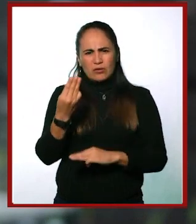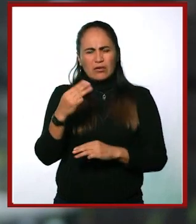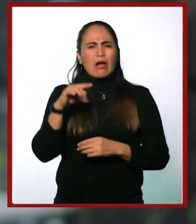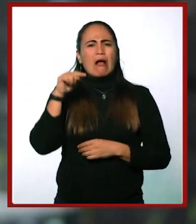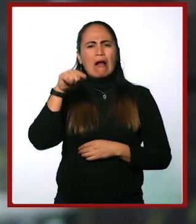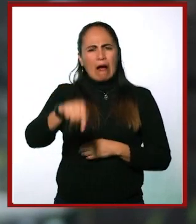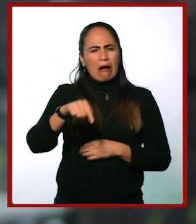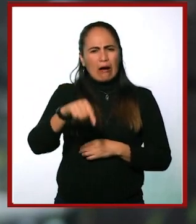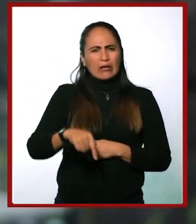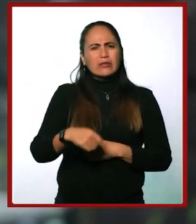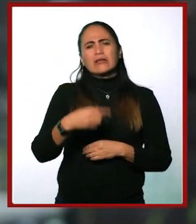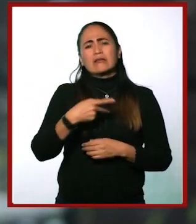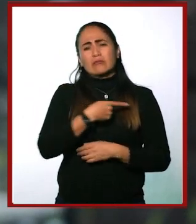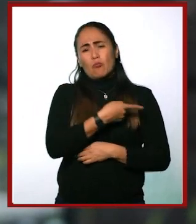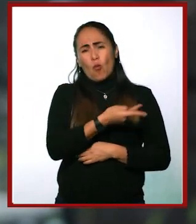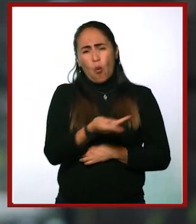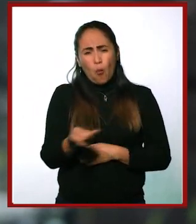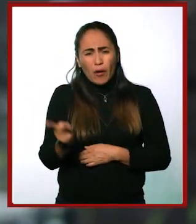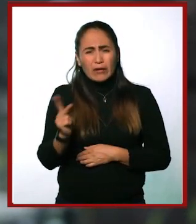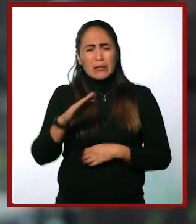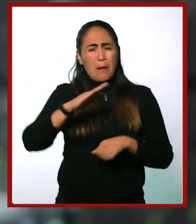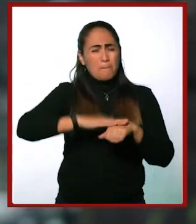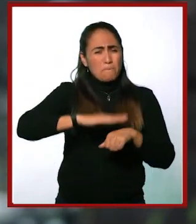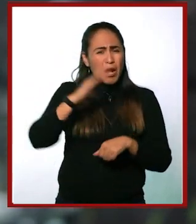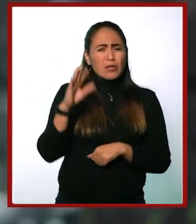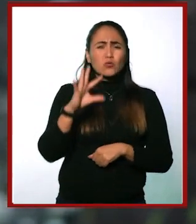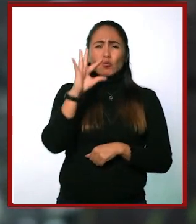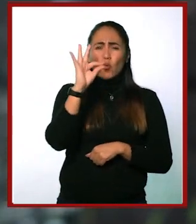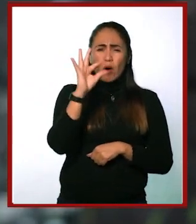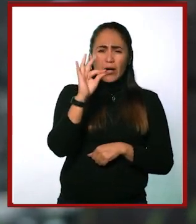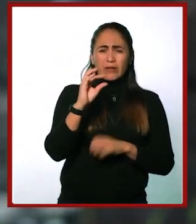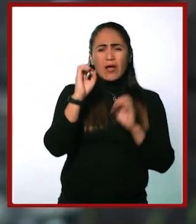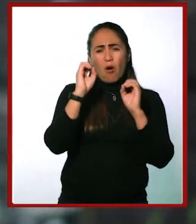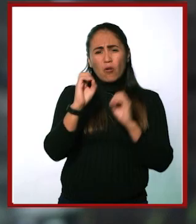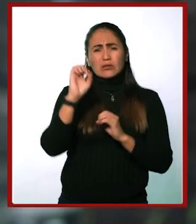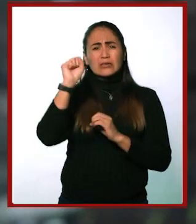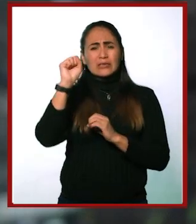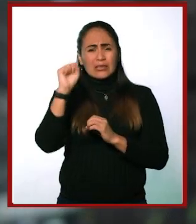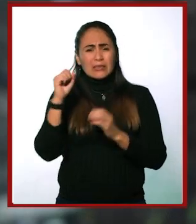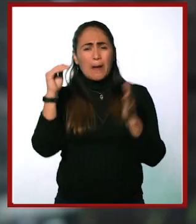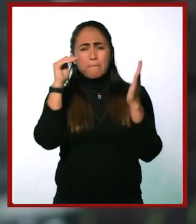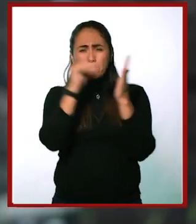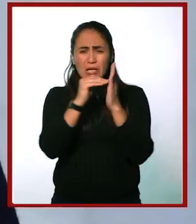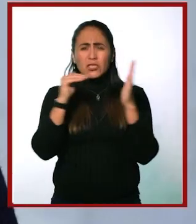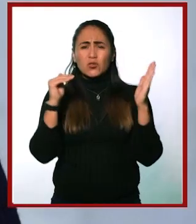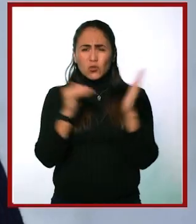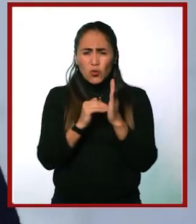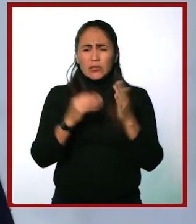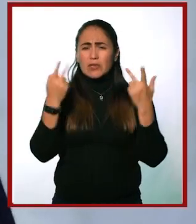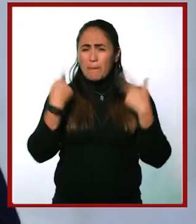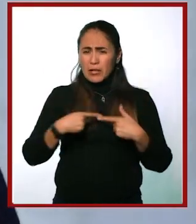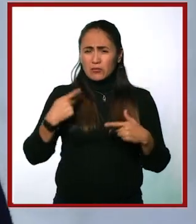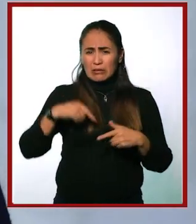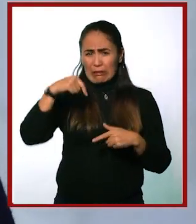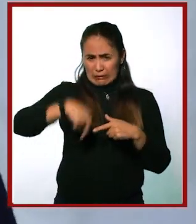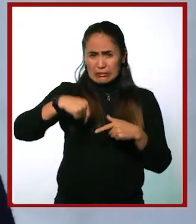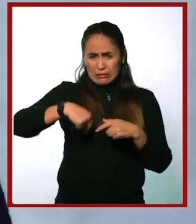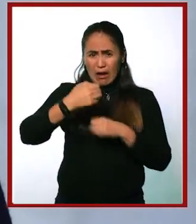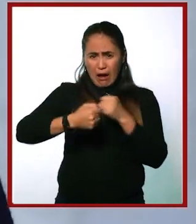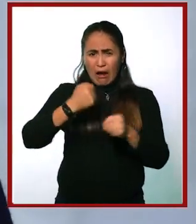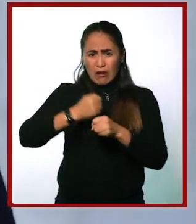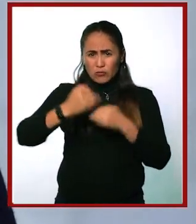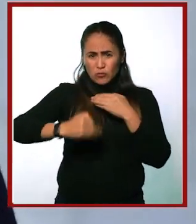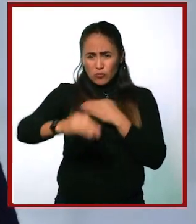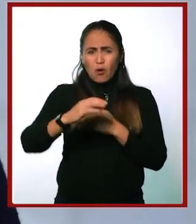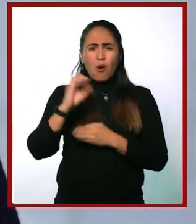podría arrastrar a la pobreza extrema a entre 40 y 60 millones de personas en el mundo este año? La Organización Internacional